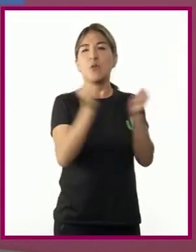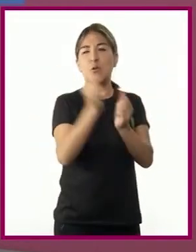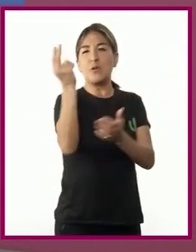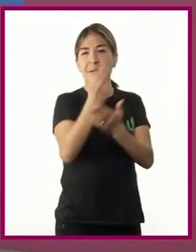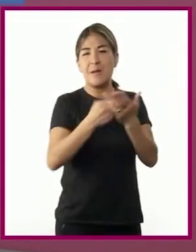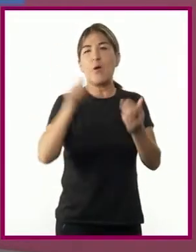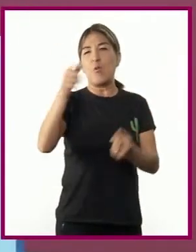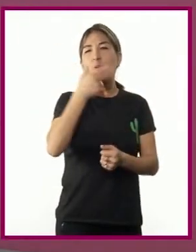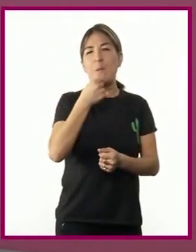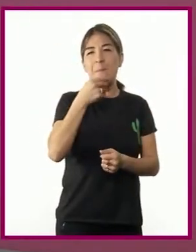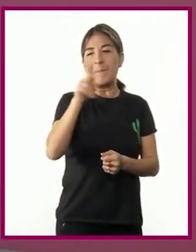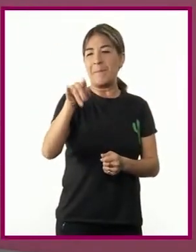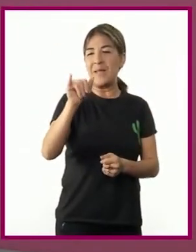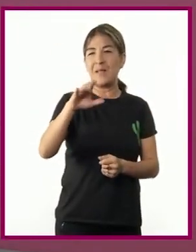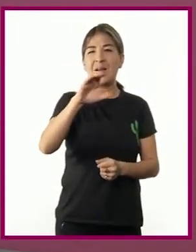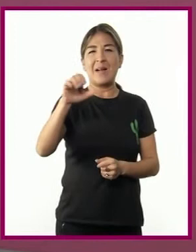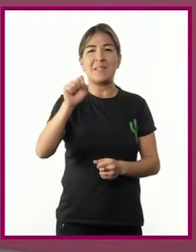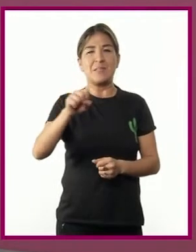realizó Picasso.